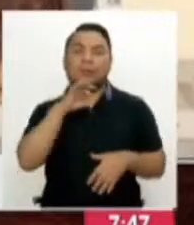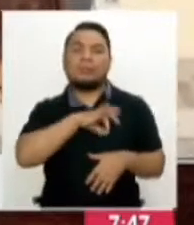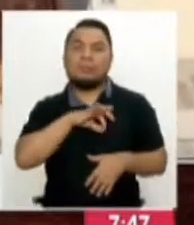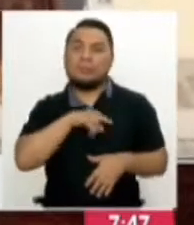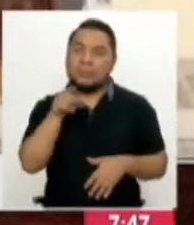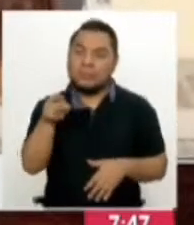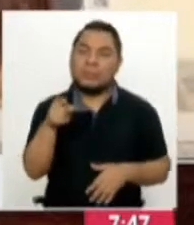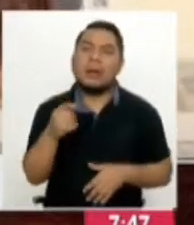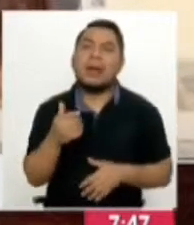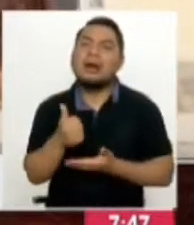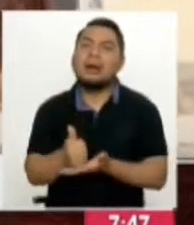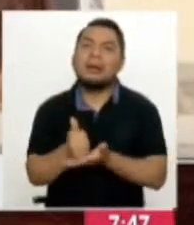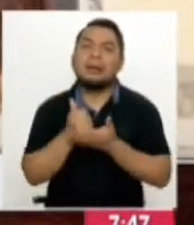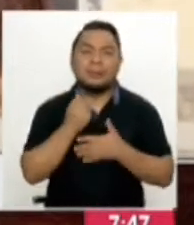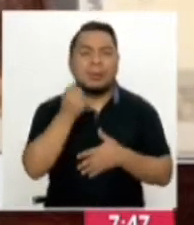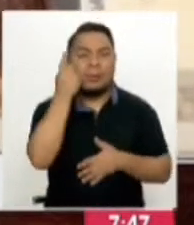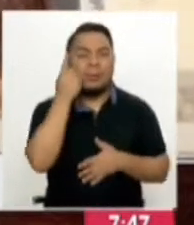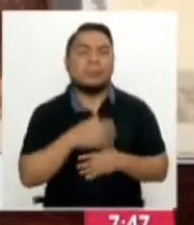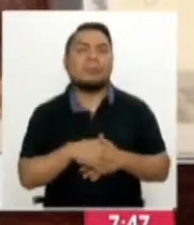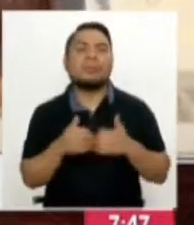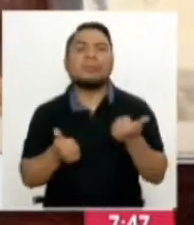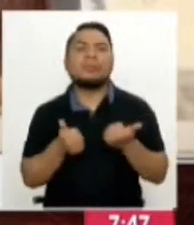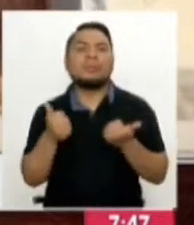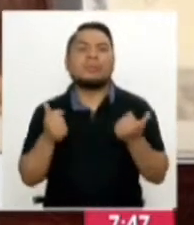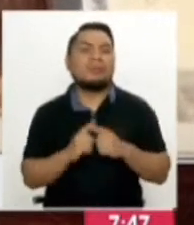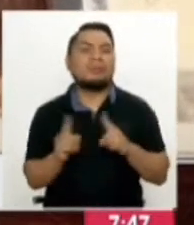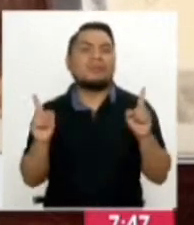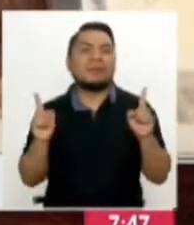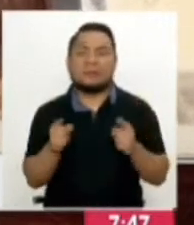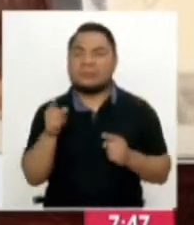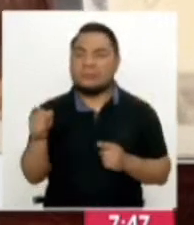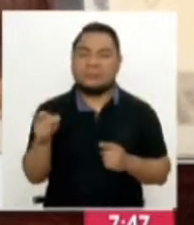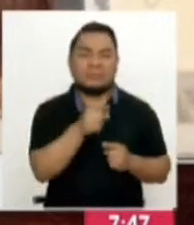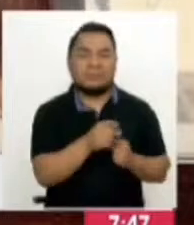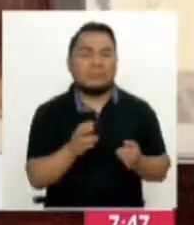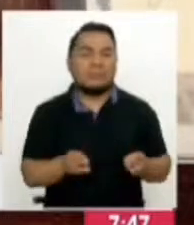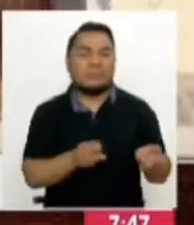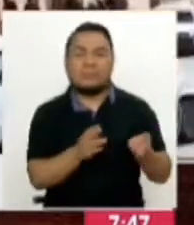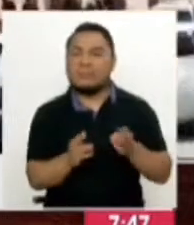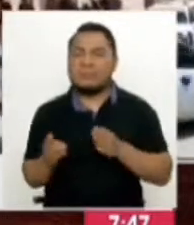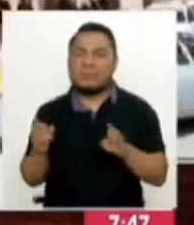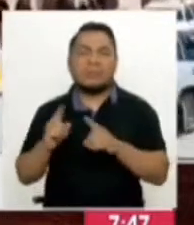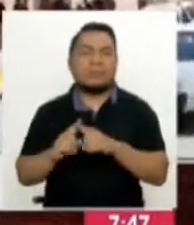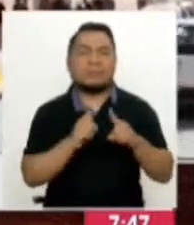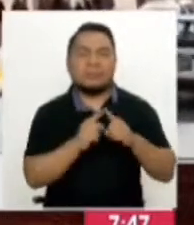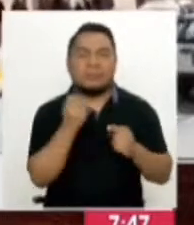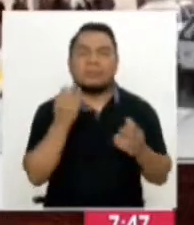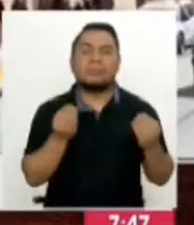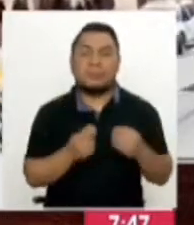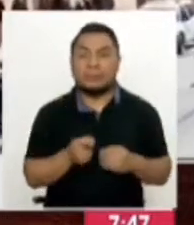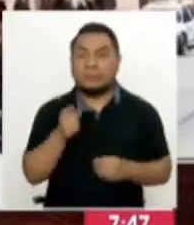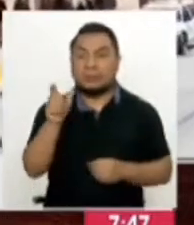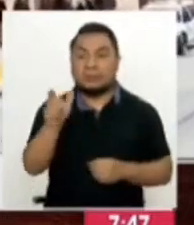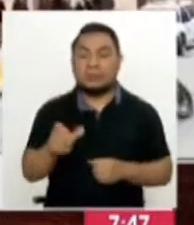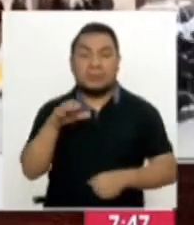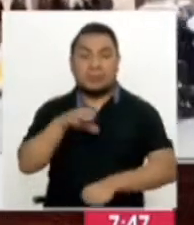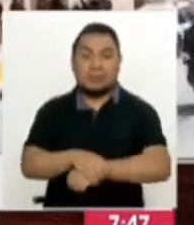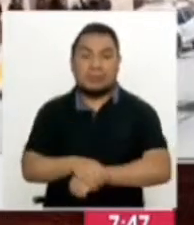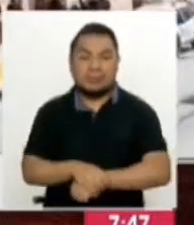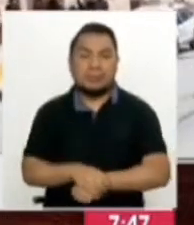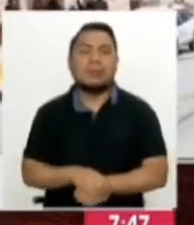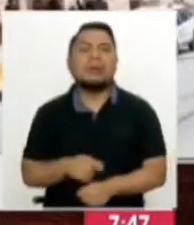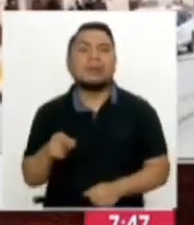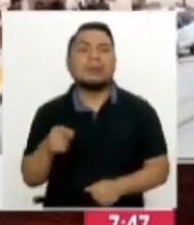para que nos ayude a entender cuál es la diferencia entre estas modalidades a las que los que terminan siendo capturados se